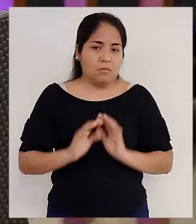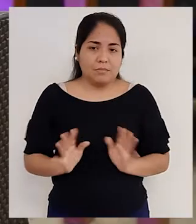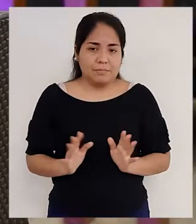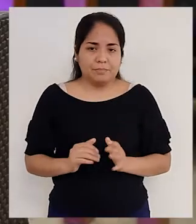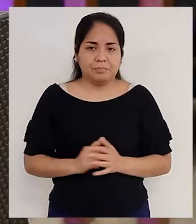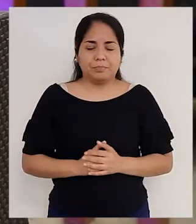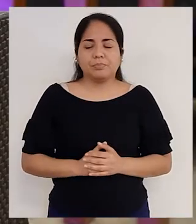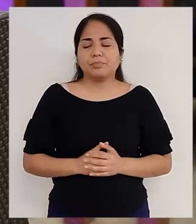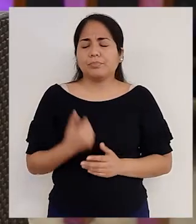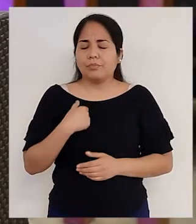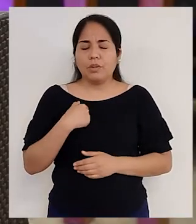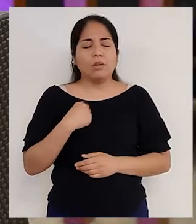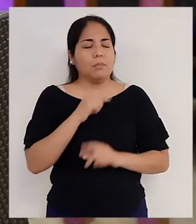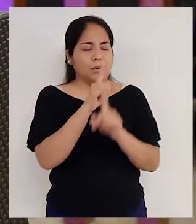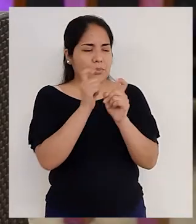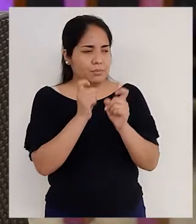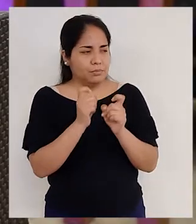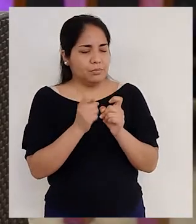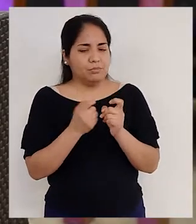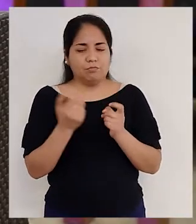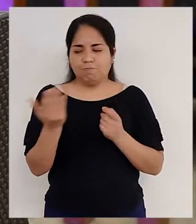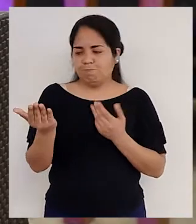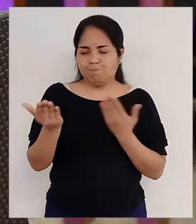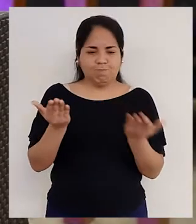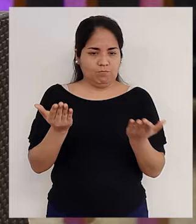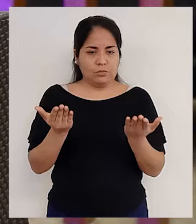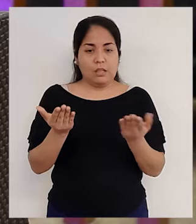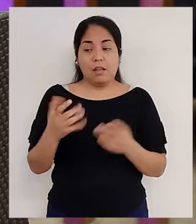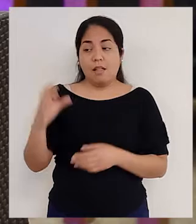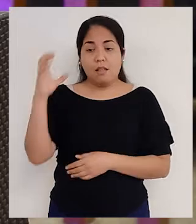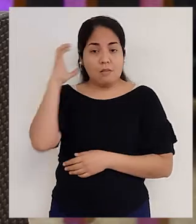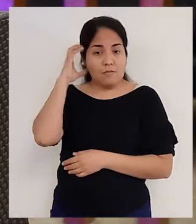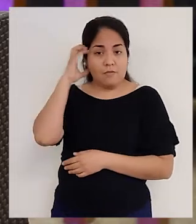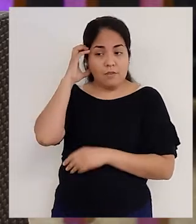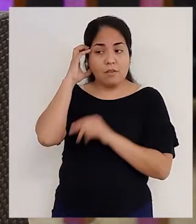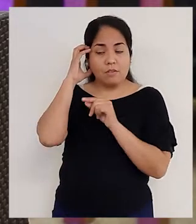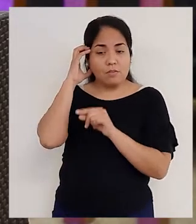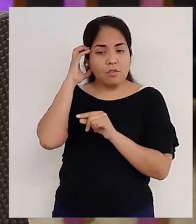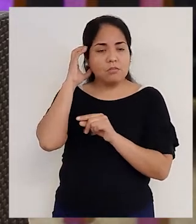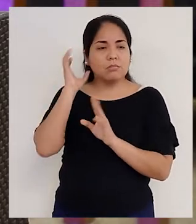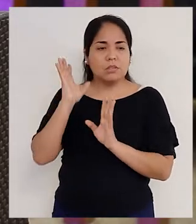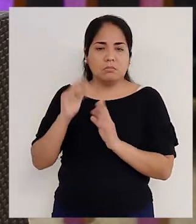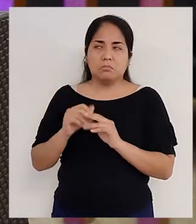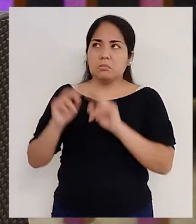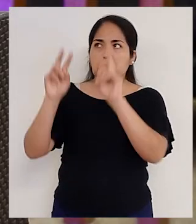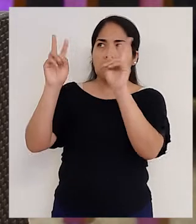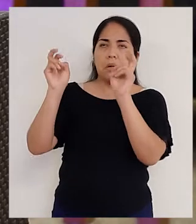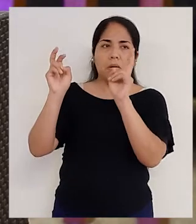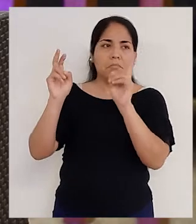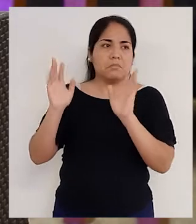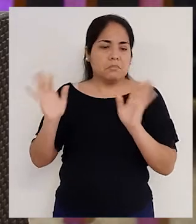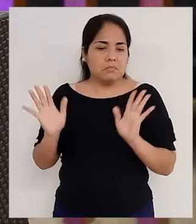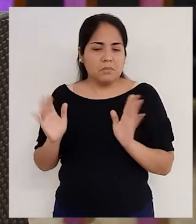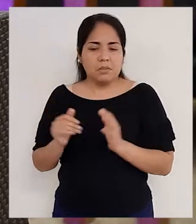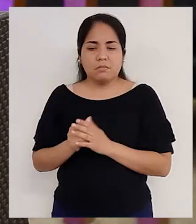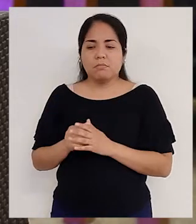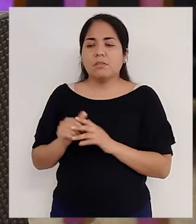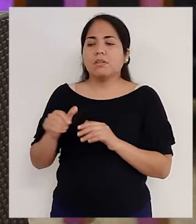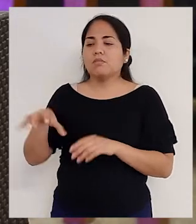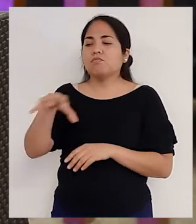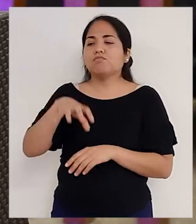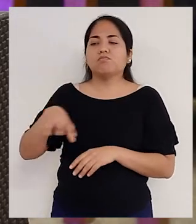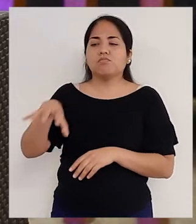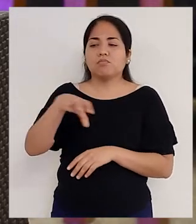tren eléctrico, ¿no? Pongamos dos paralelos. Por ejemplo, Miraflores, el distrito de Miraflores, lleva el título de